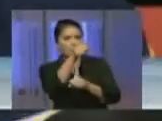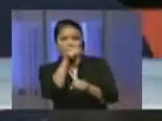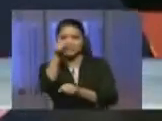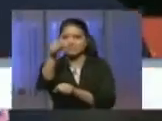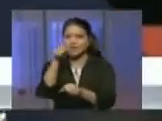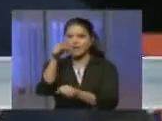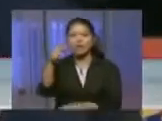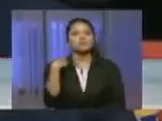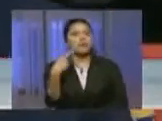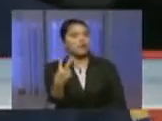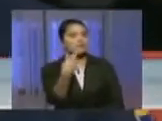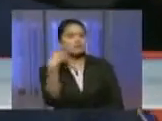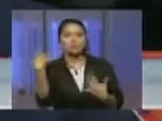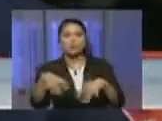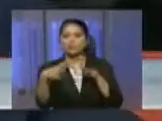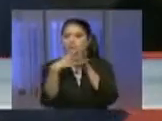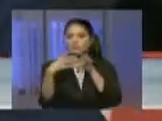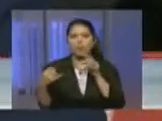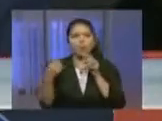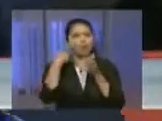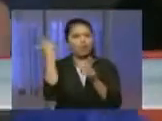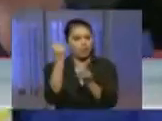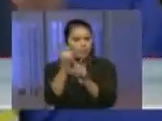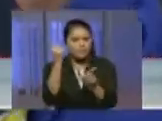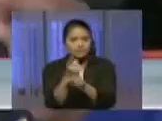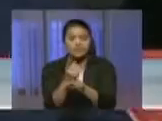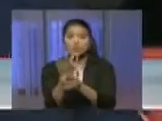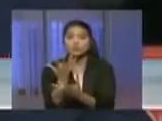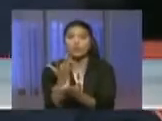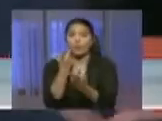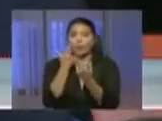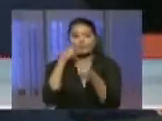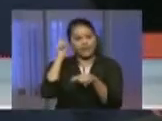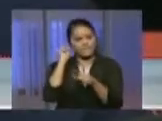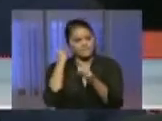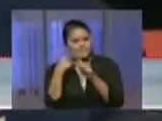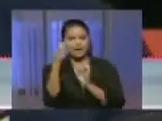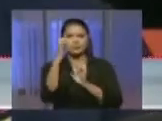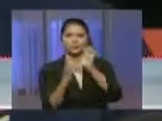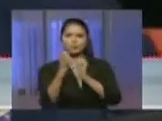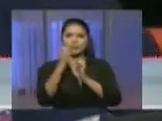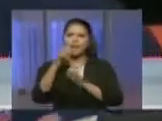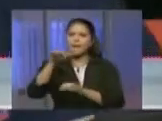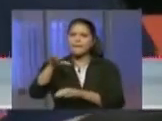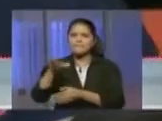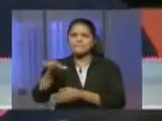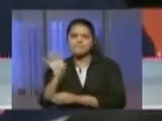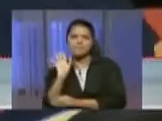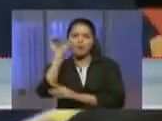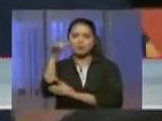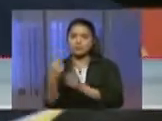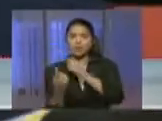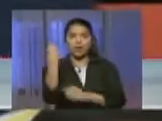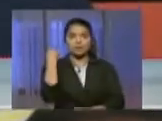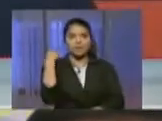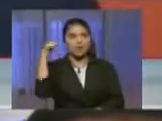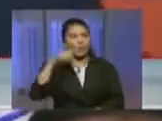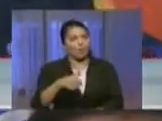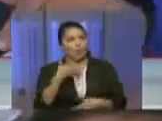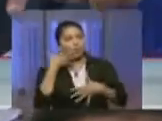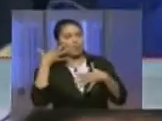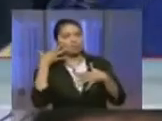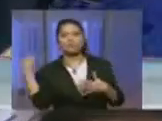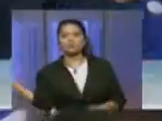visto cada uno de los enfrentamientos de nuestros atletas que nos hace un comentario un estudio estadístico del juego de baloncesto del día de ayer eso nos llena Esta generación de